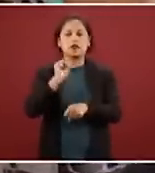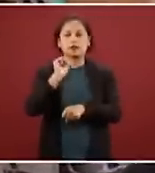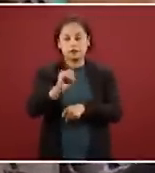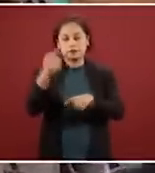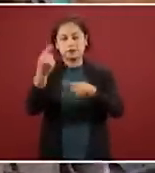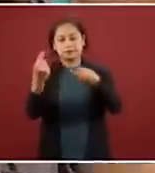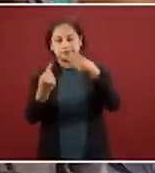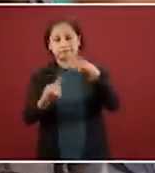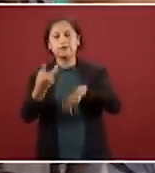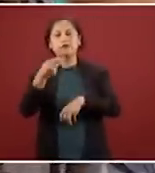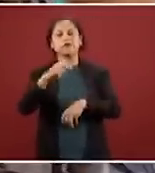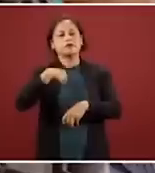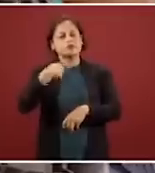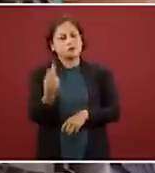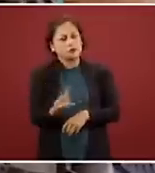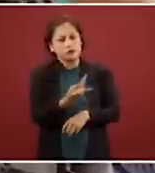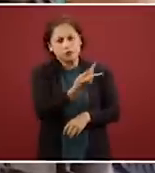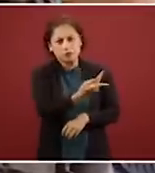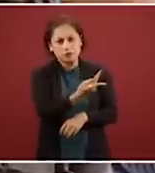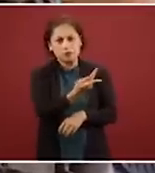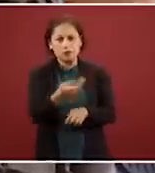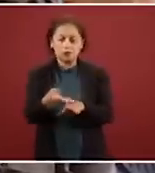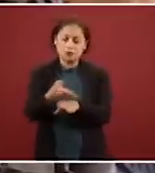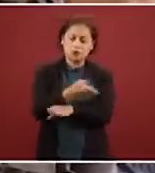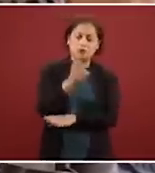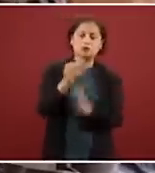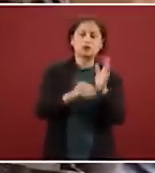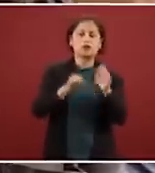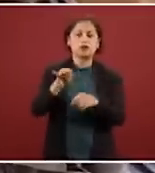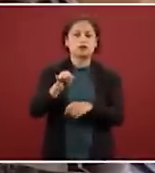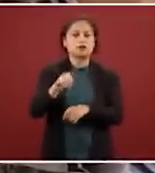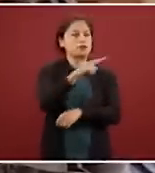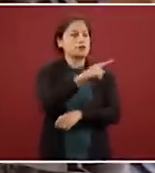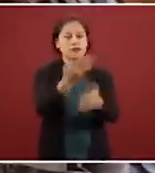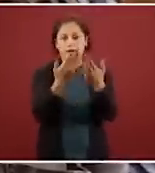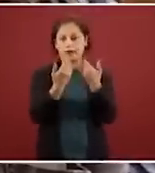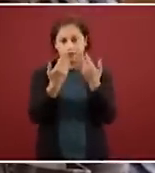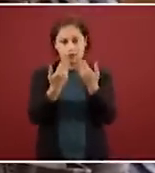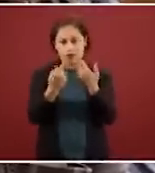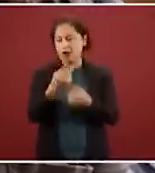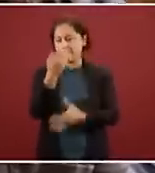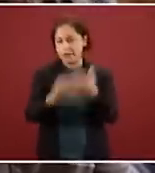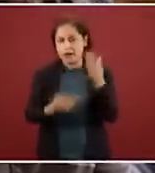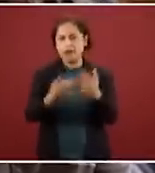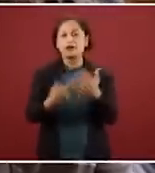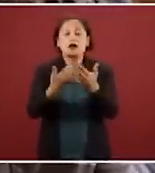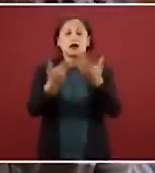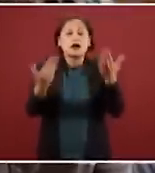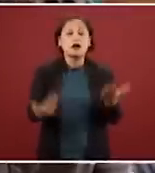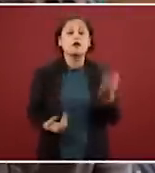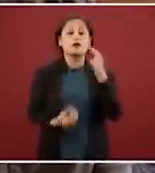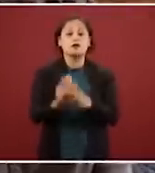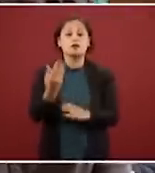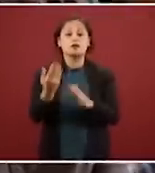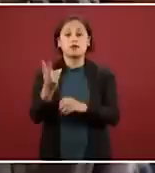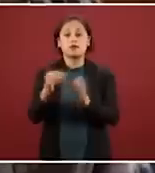a ser la parte que no se hizo en 2019, que se estaría haciendo en 2020? ¿Cómo se va a mejorar